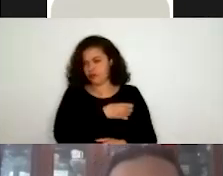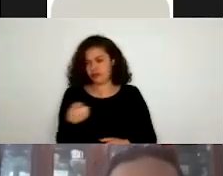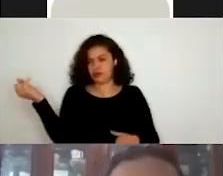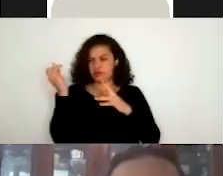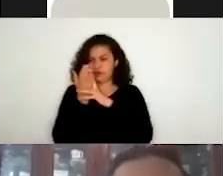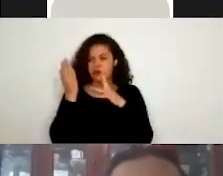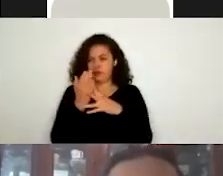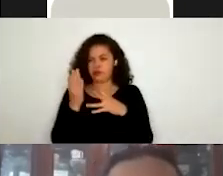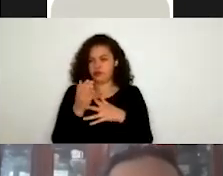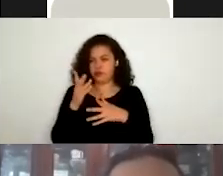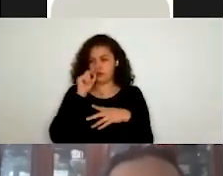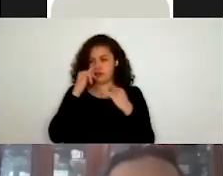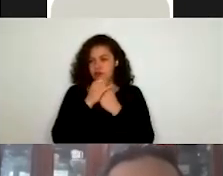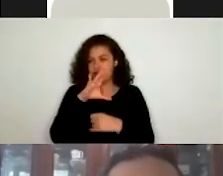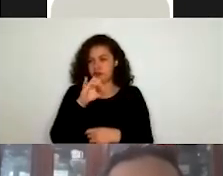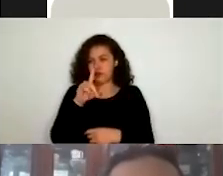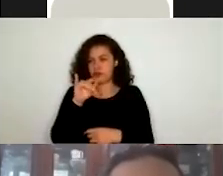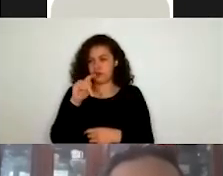y colectiva.